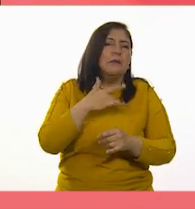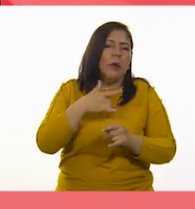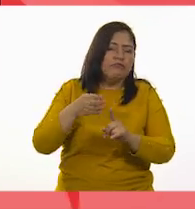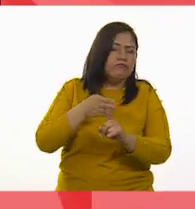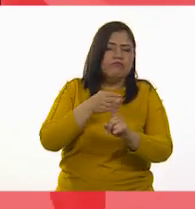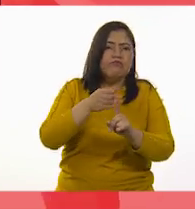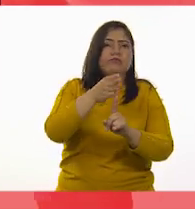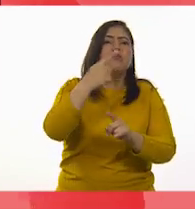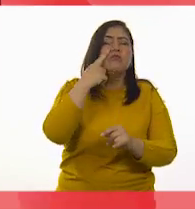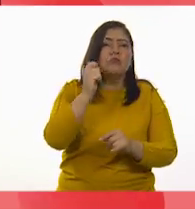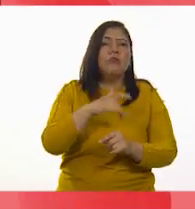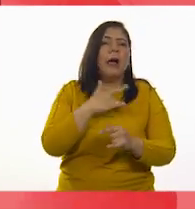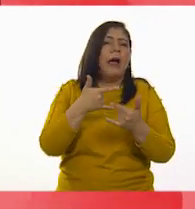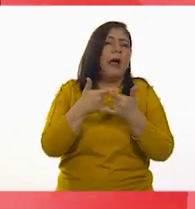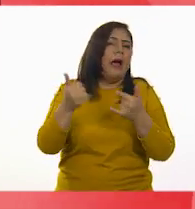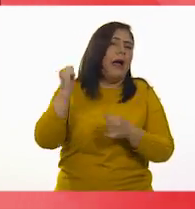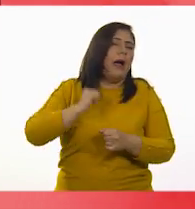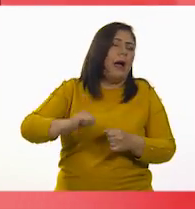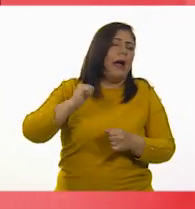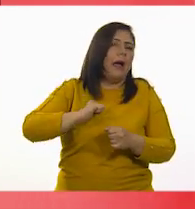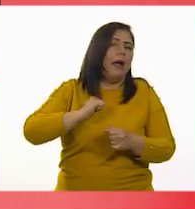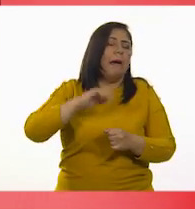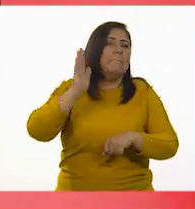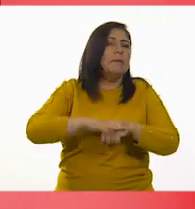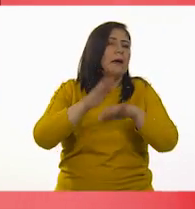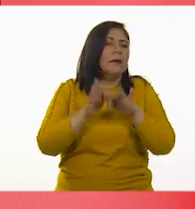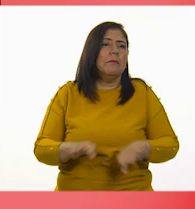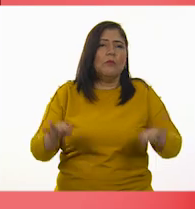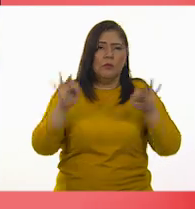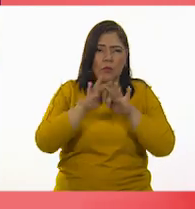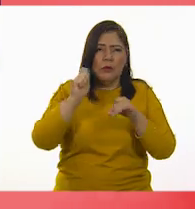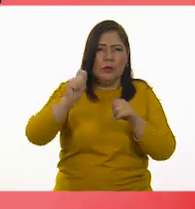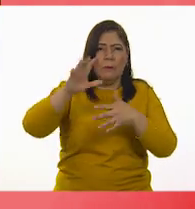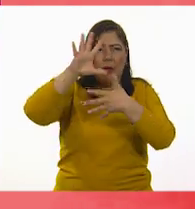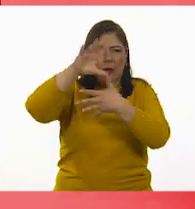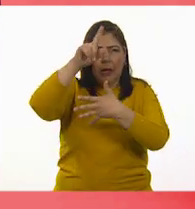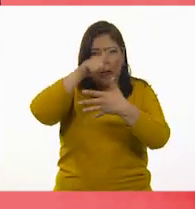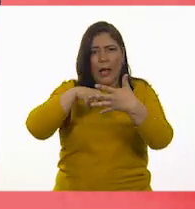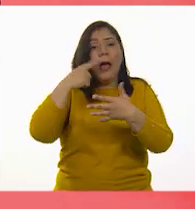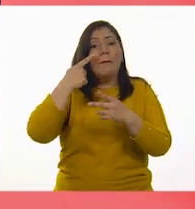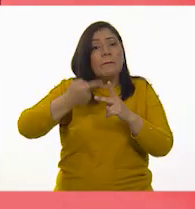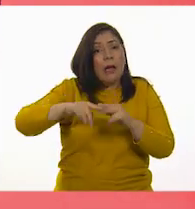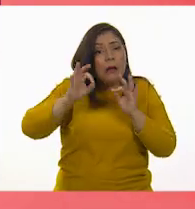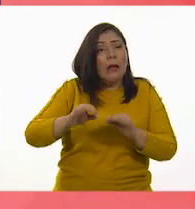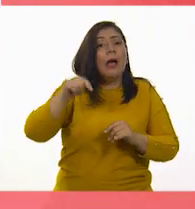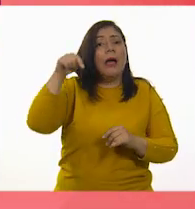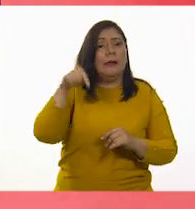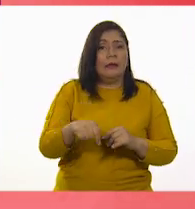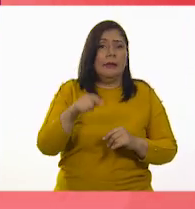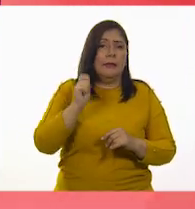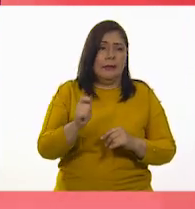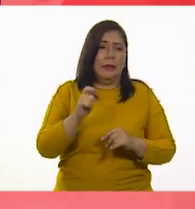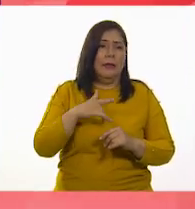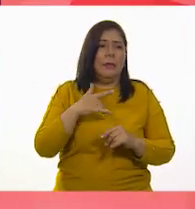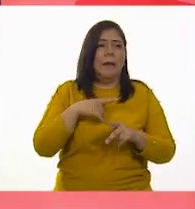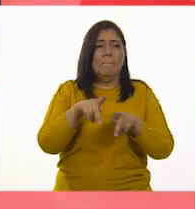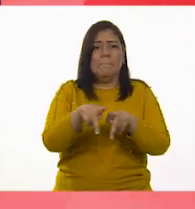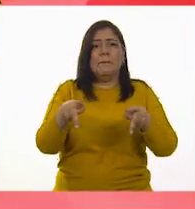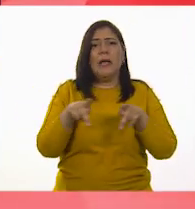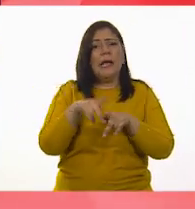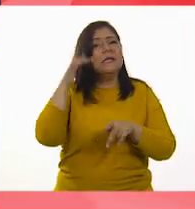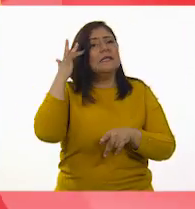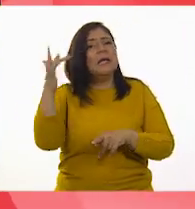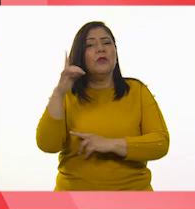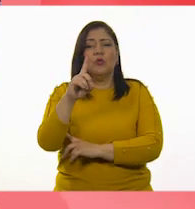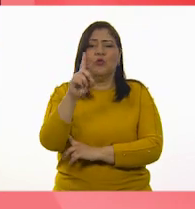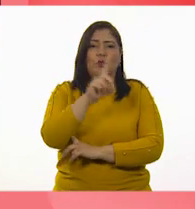ruta comercial e histórica más importante de todo el continente y que inicia aquí, justo en la Plaza de Santo Domingo.